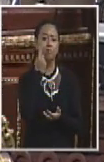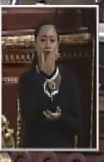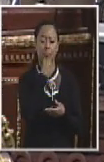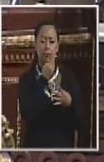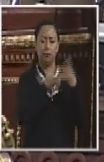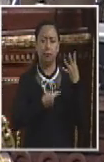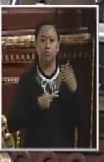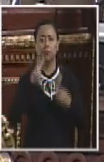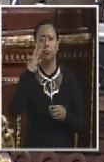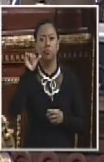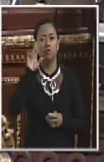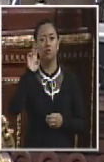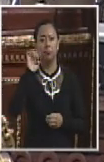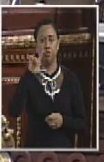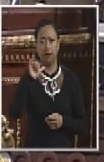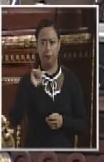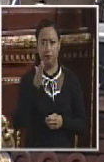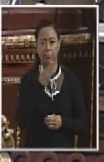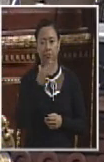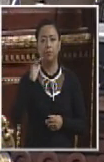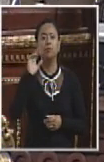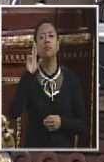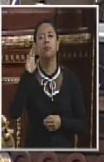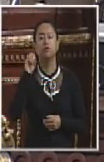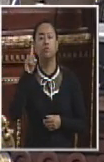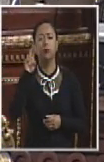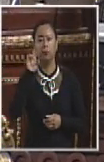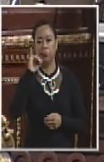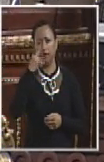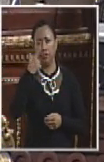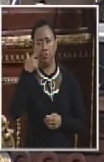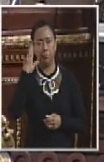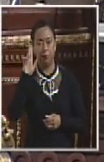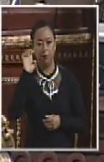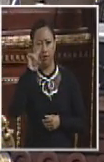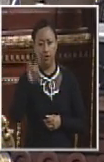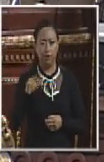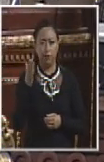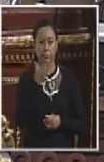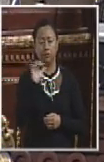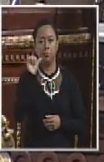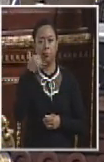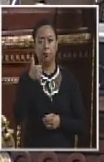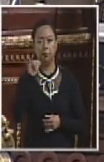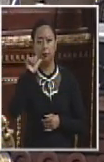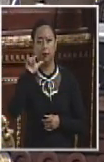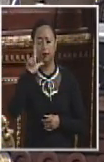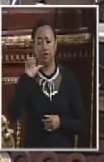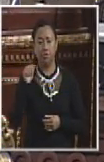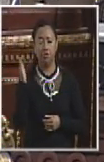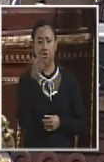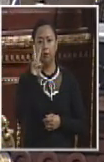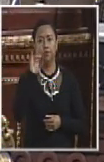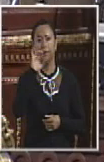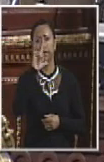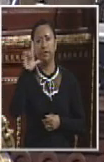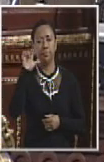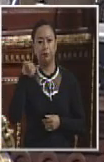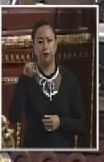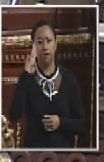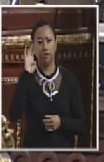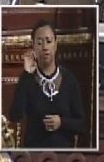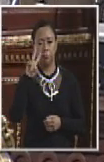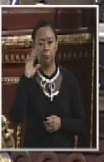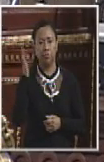diputados Leticia Esther Varela Martínez, José Luis Rodríguez Díaz de León, Yuriri Ayala Zúñiga, Temístocles Villanueva Ramos, Jesús Ricardo